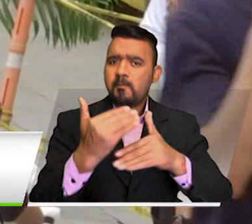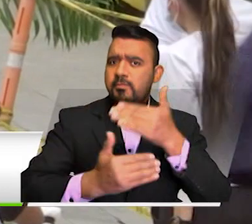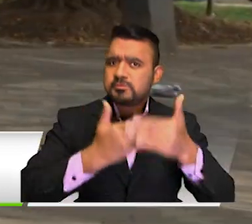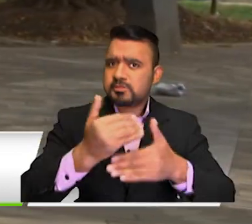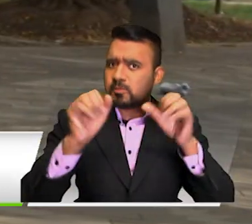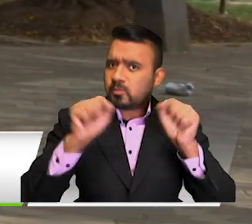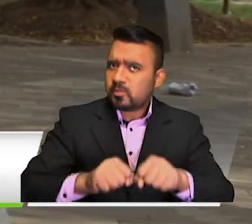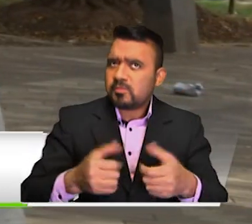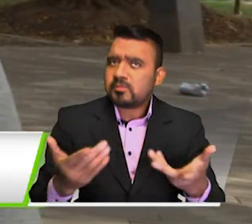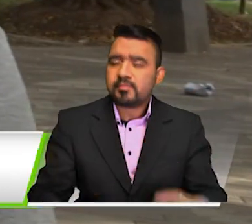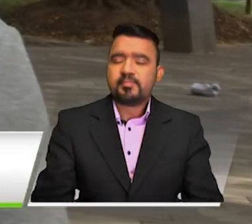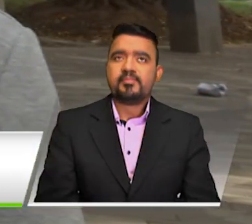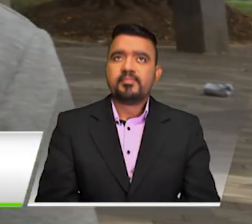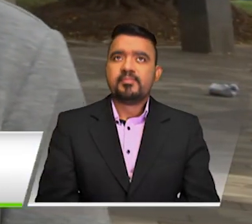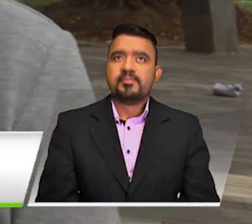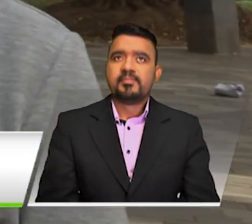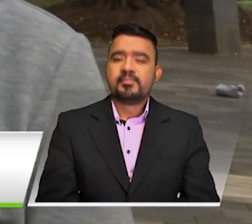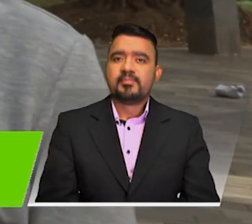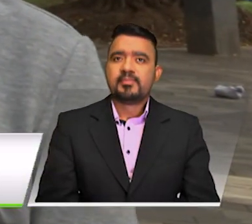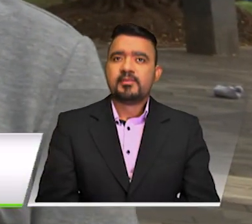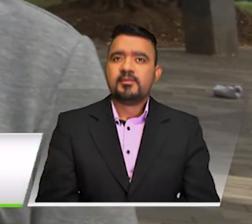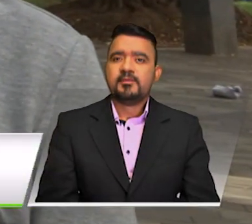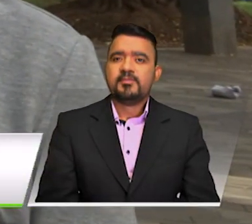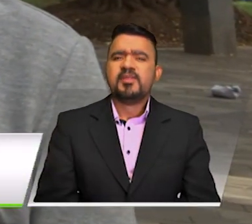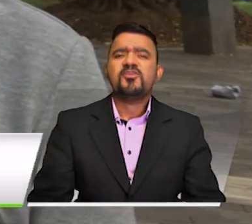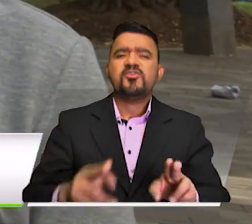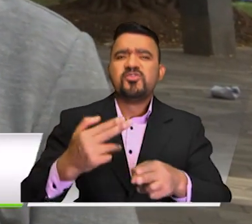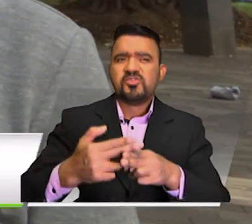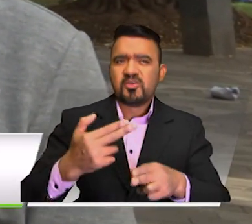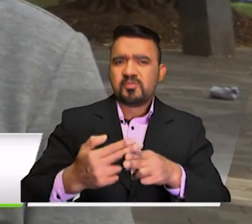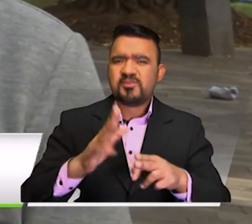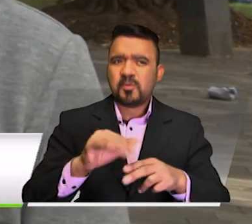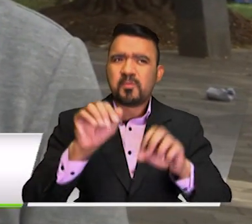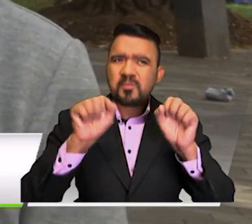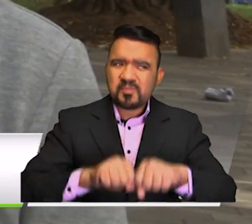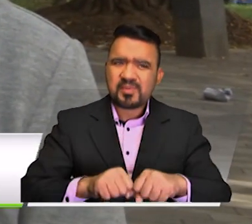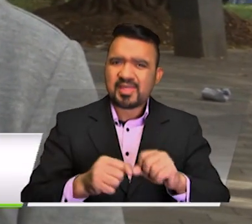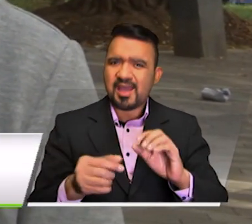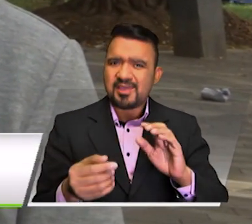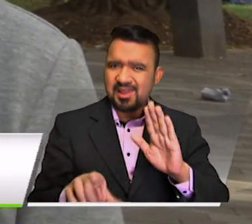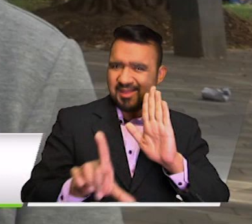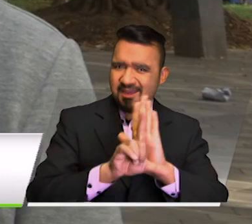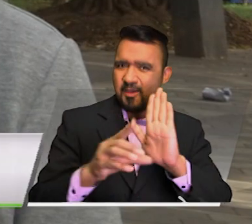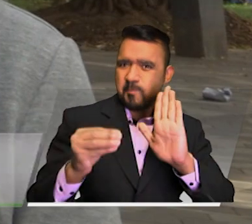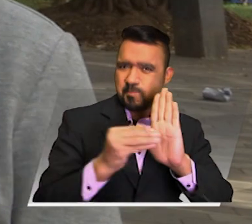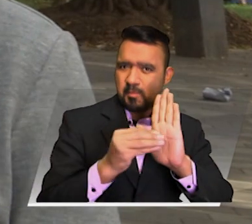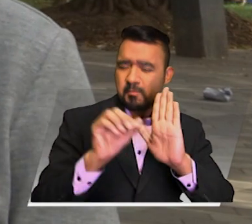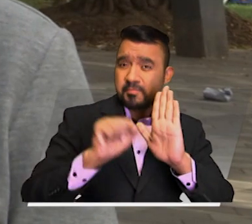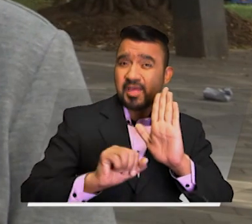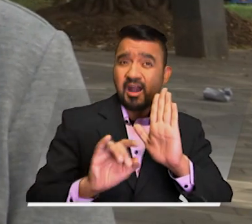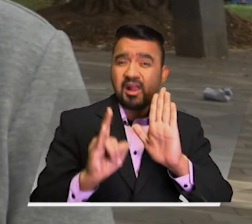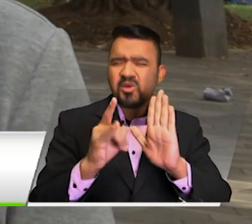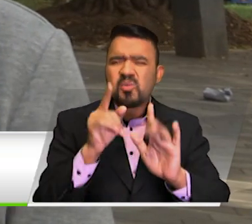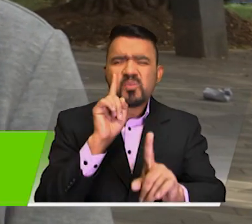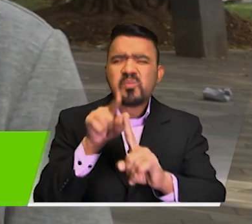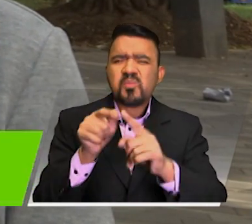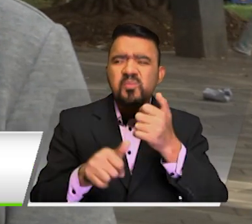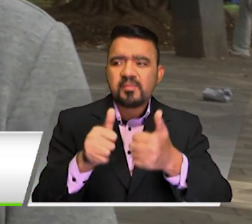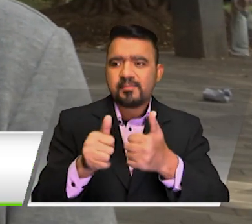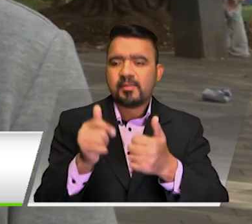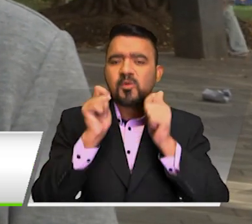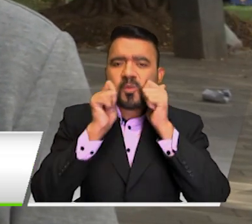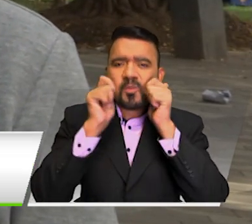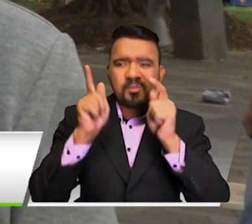búsqueda. Dentro del ordenamiento interno hay una figura que se llama acción de búsqueda urgente. Es una figura que se crea con un interés